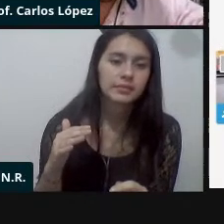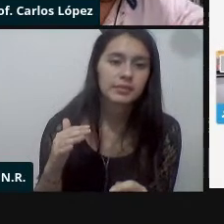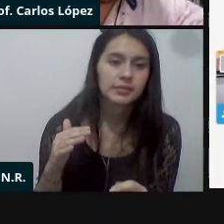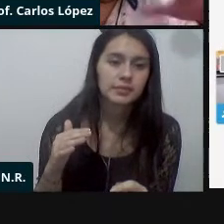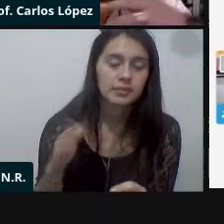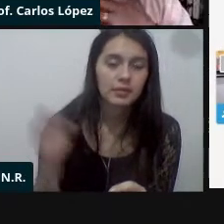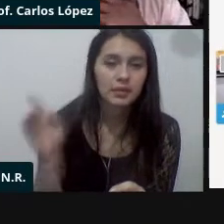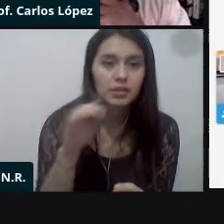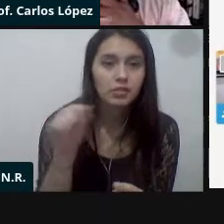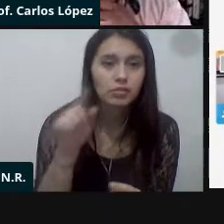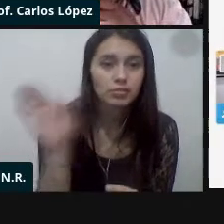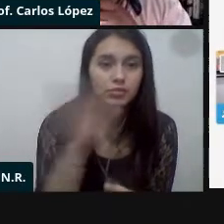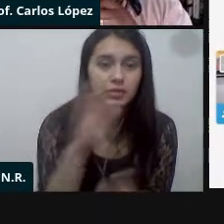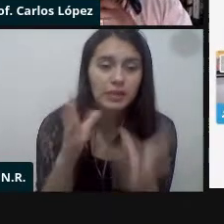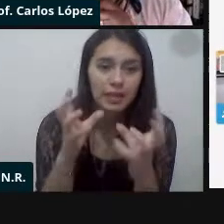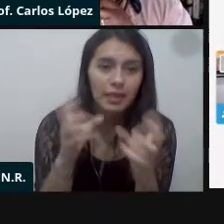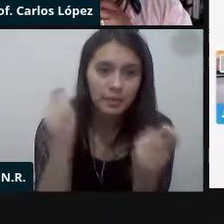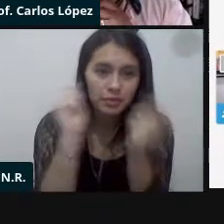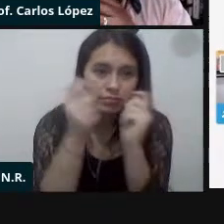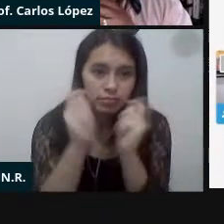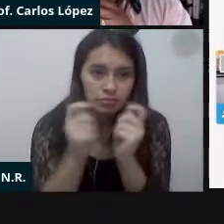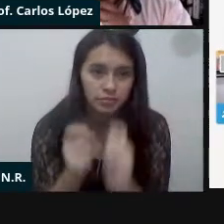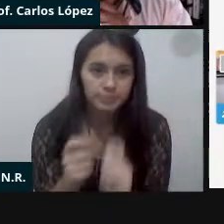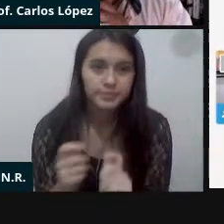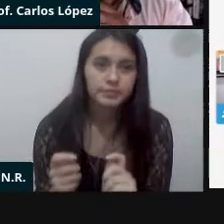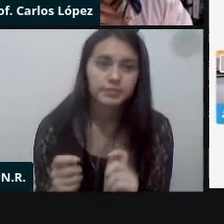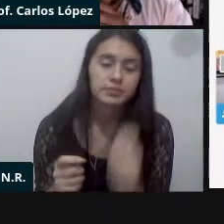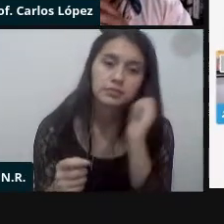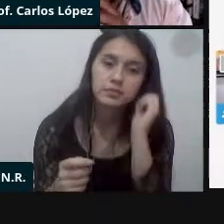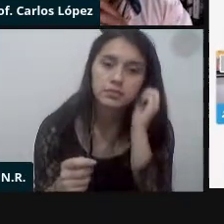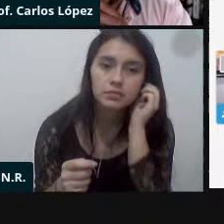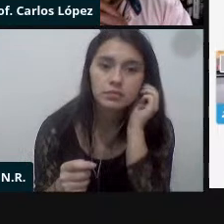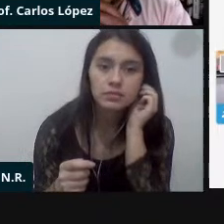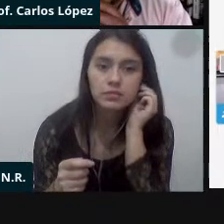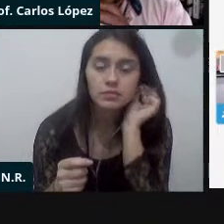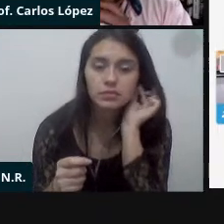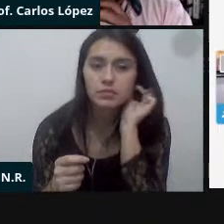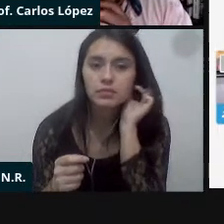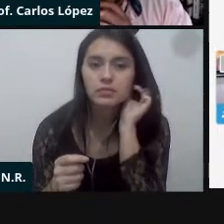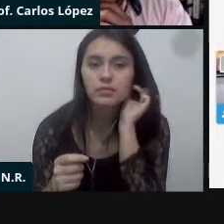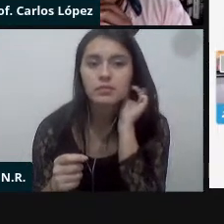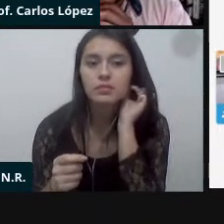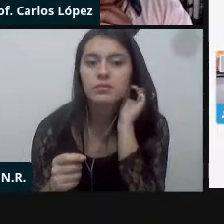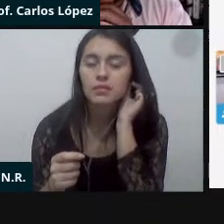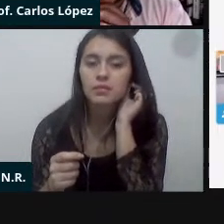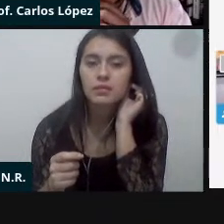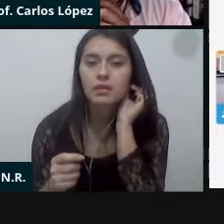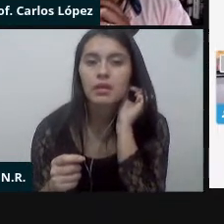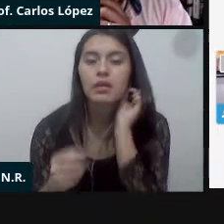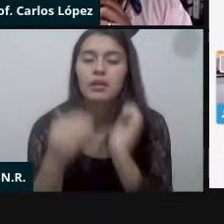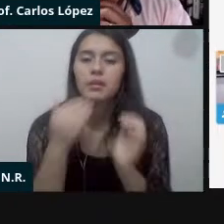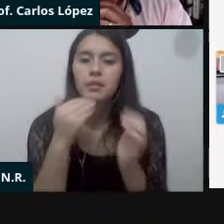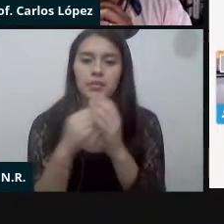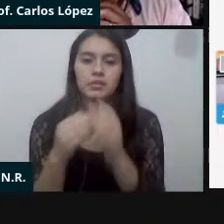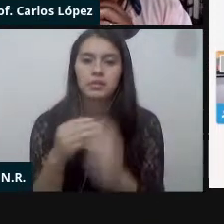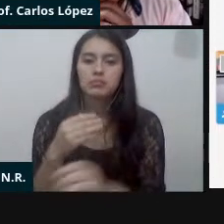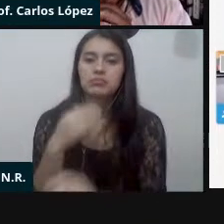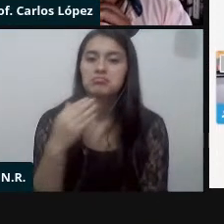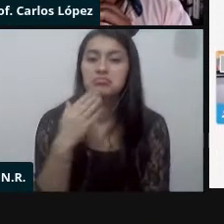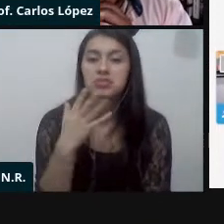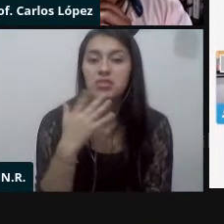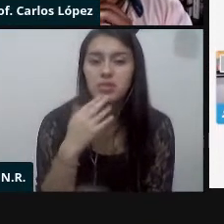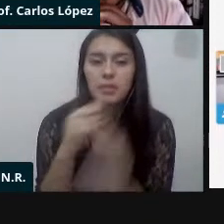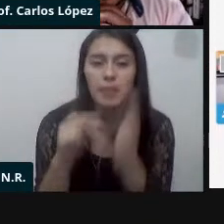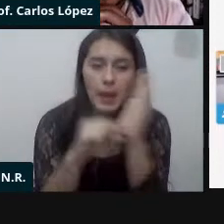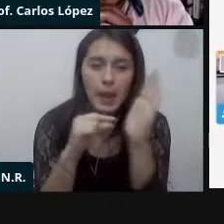cambiar eso, y eso es un poco lo que se decía. ¿Sí? ¿Qué también puede cambiar? Que sea por defecto o que sea mínimo.